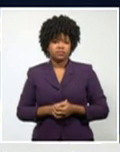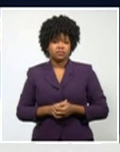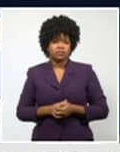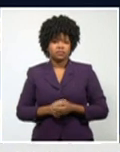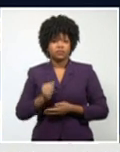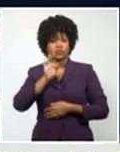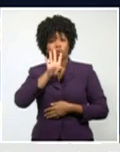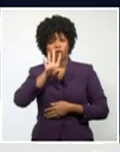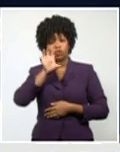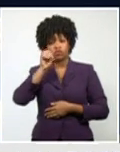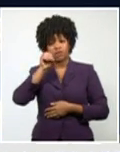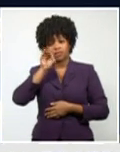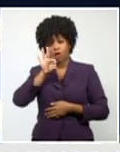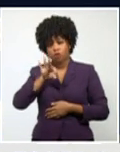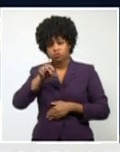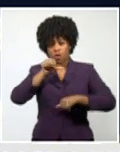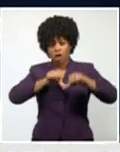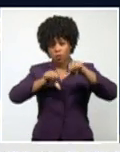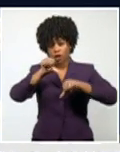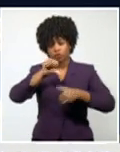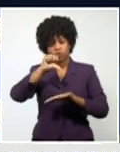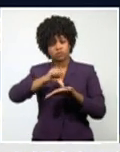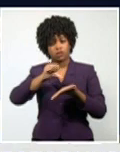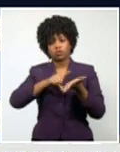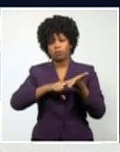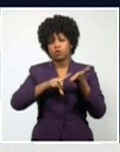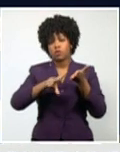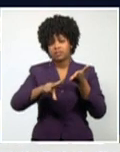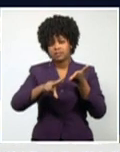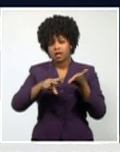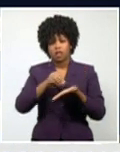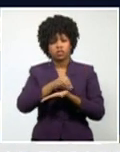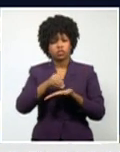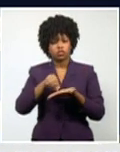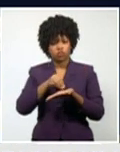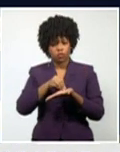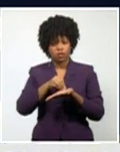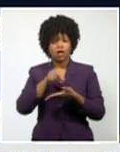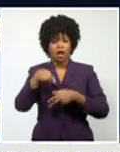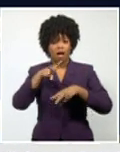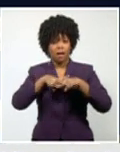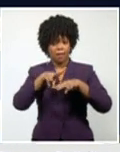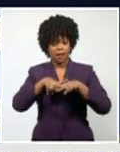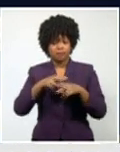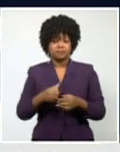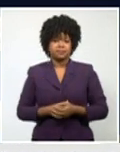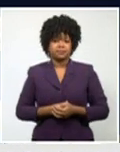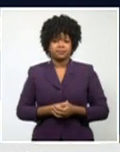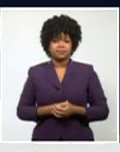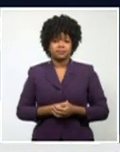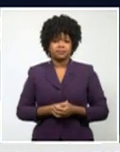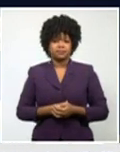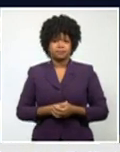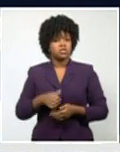408 en el Laboratorio del Centro Provincial de Higiene, Epidemiología y Microbiología de La Habana, en el de Santiago de